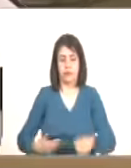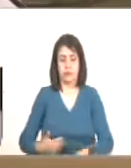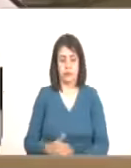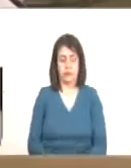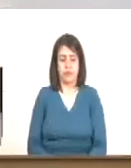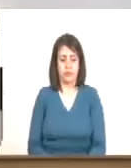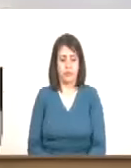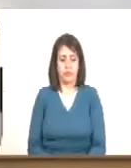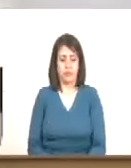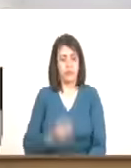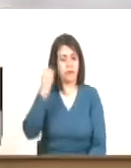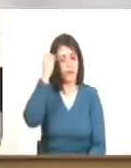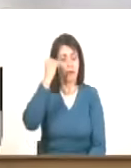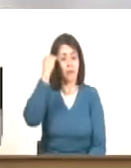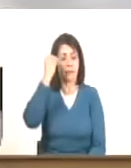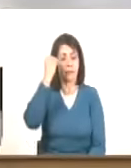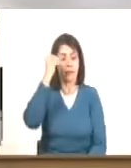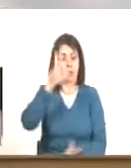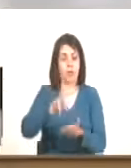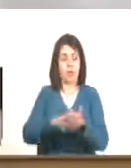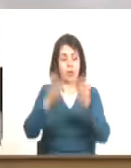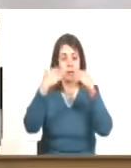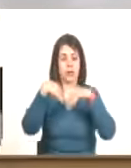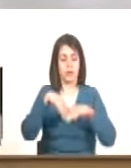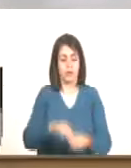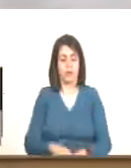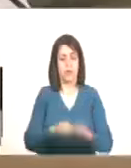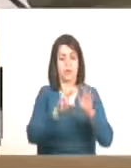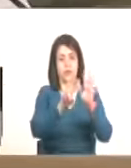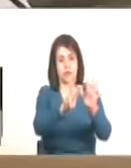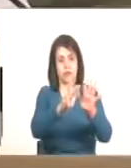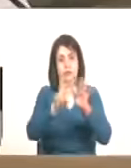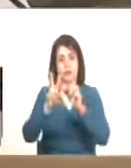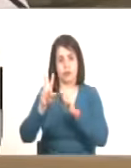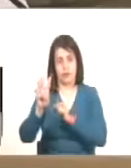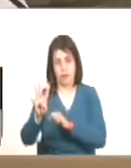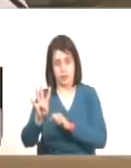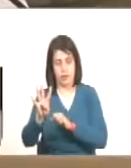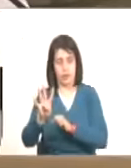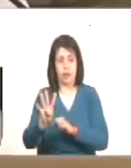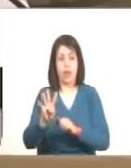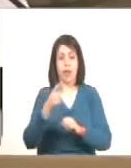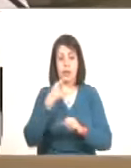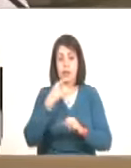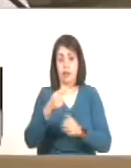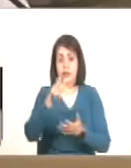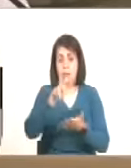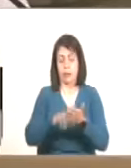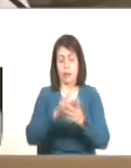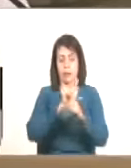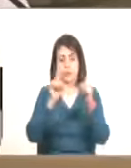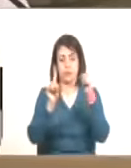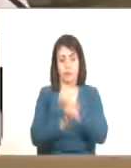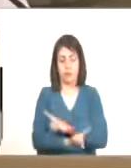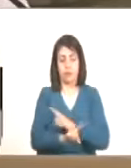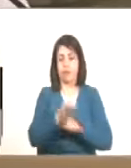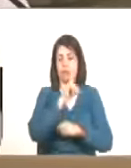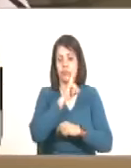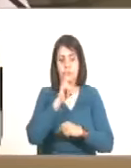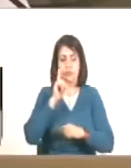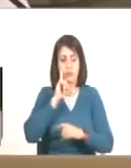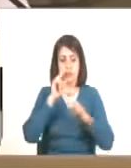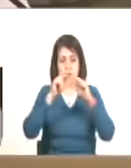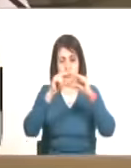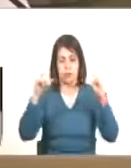vicepresidente. En consideración, aprobado. Siguiente. 74. Se propone aprobar con modificación la denominación